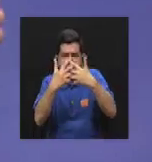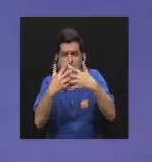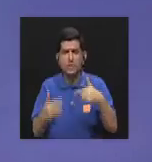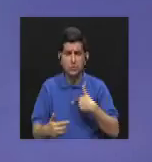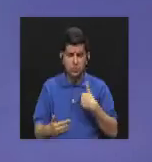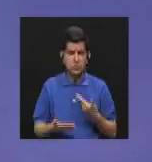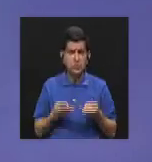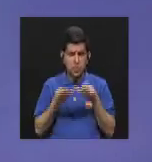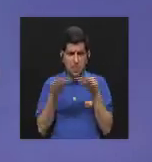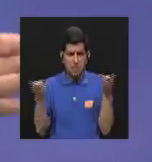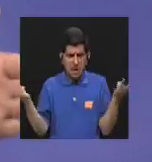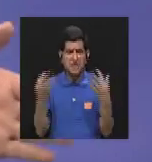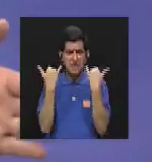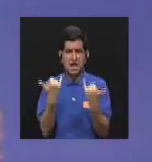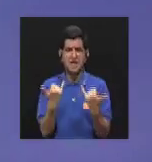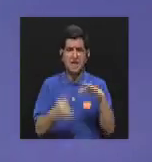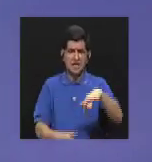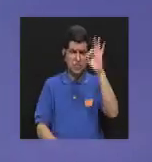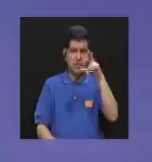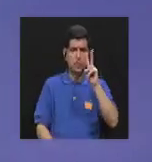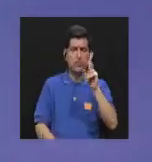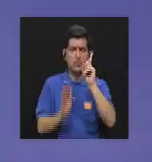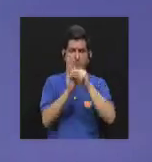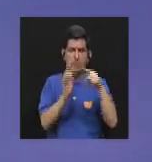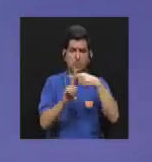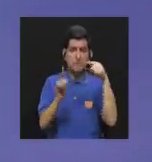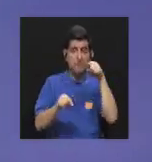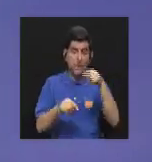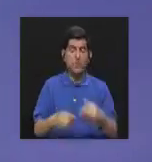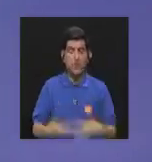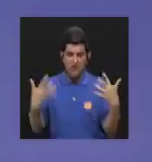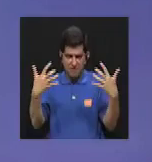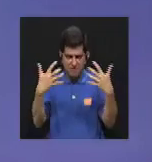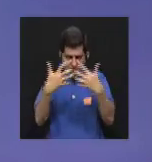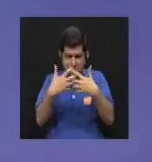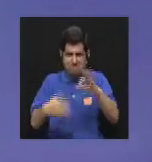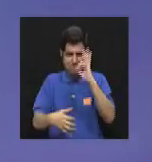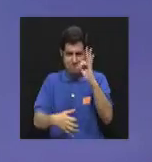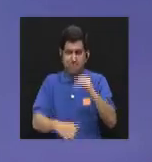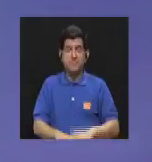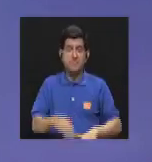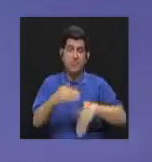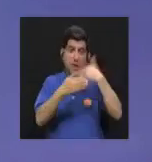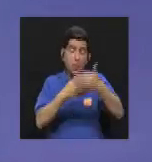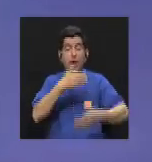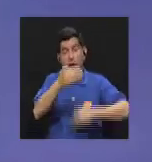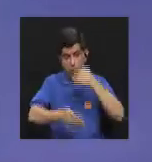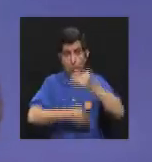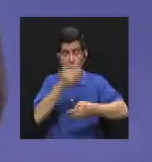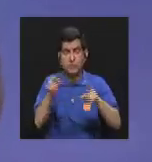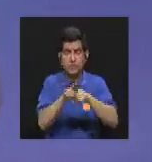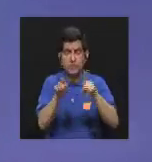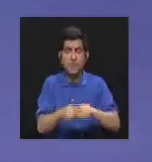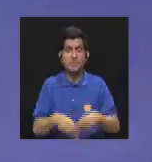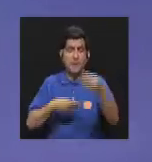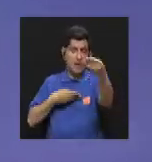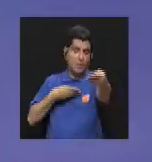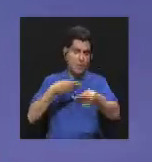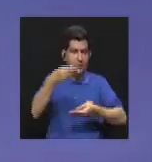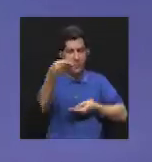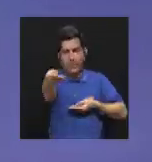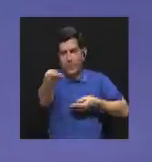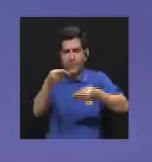tenía el material escogido para esos 2 minutos y medio, pero ella fue la que le dio el cuerpo realmente. Claro, después vino un proceso de enviarme y